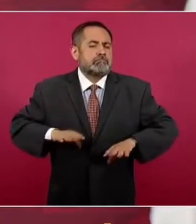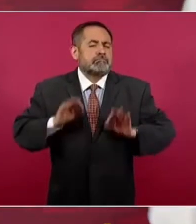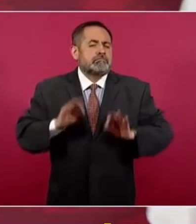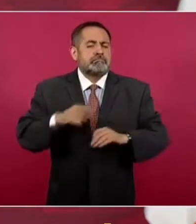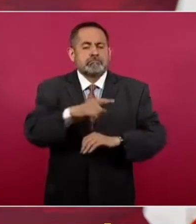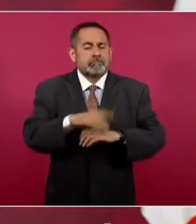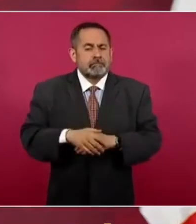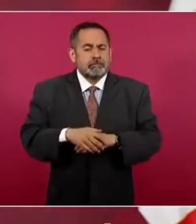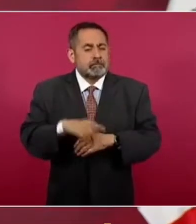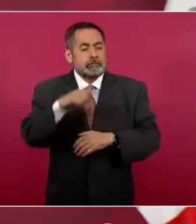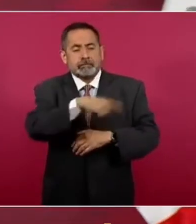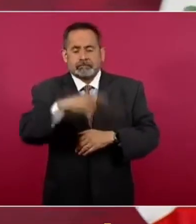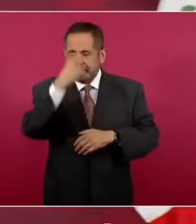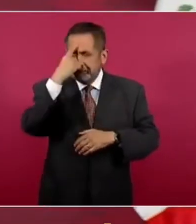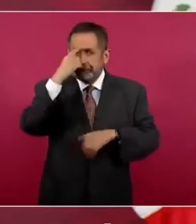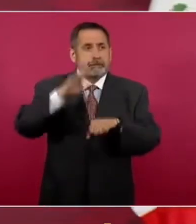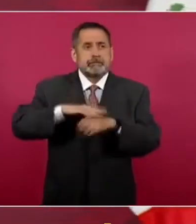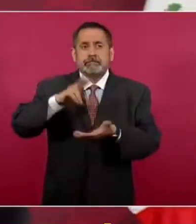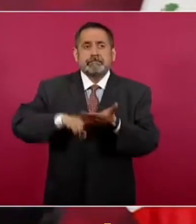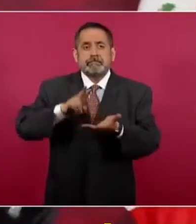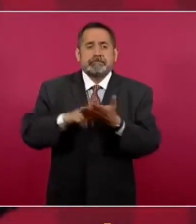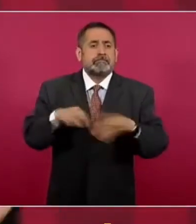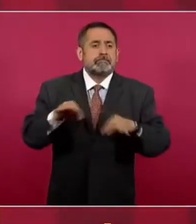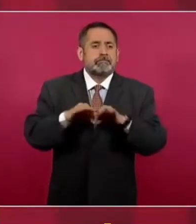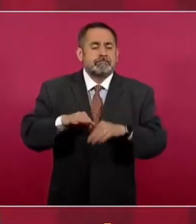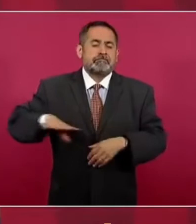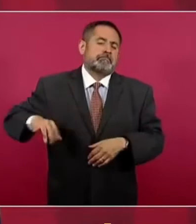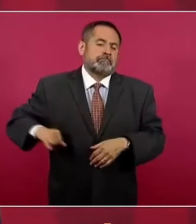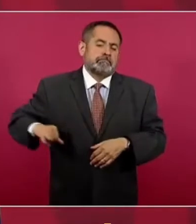¿Qué es lo que está por encima de todo? Los intereses.